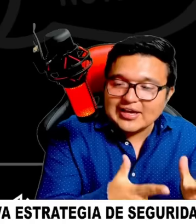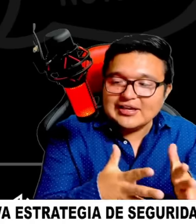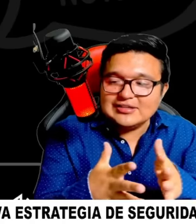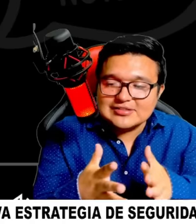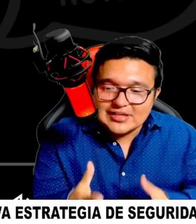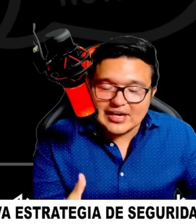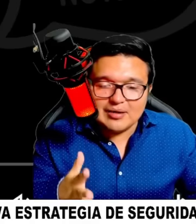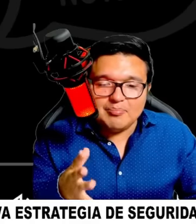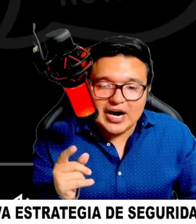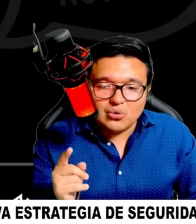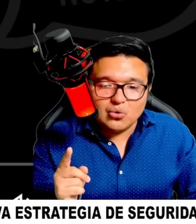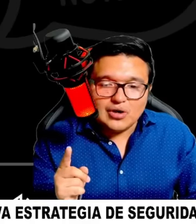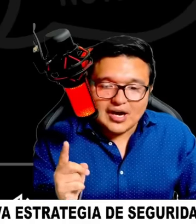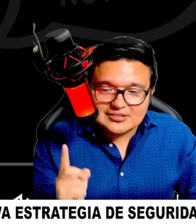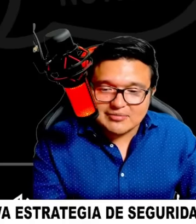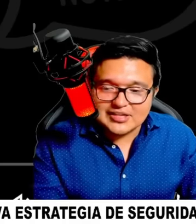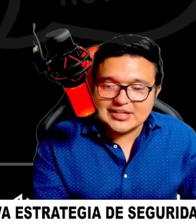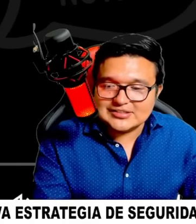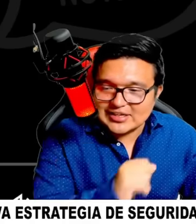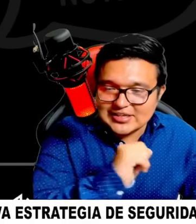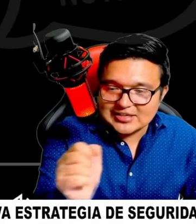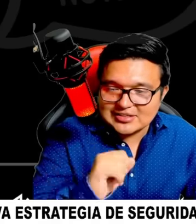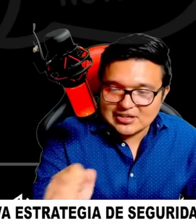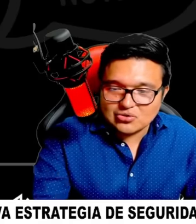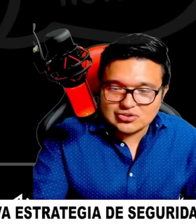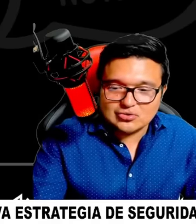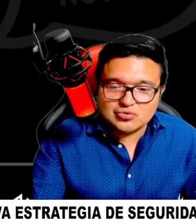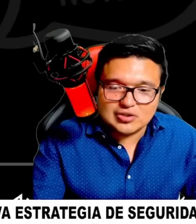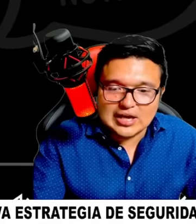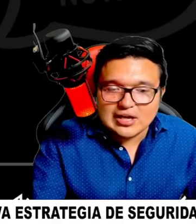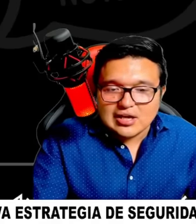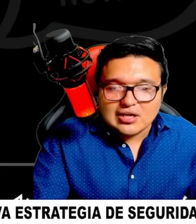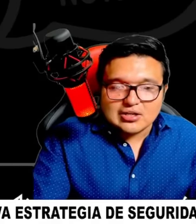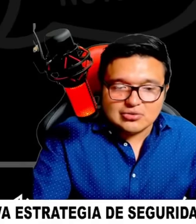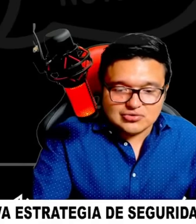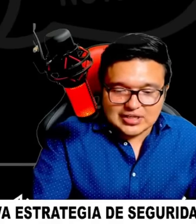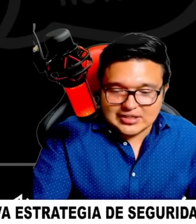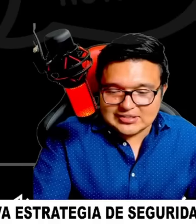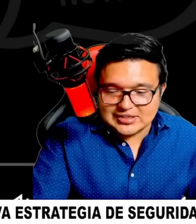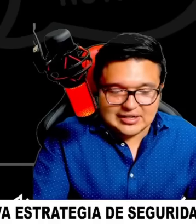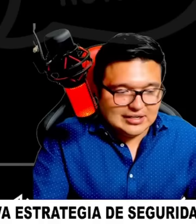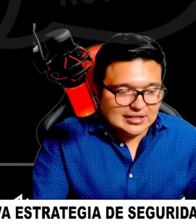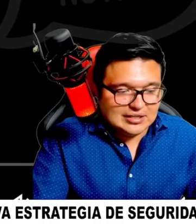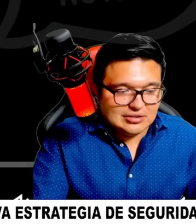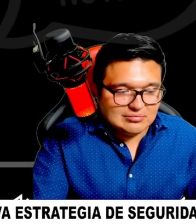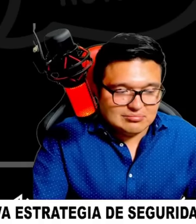qué siguen en paro a sabiendas que ya es ley constitucional